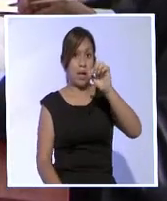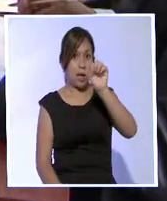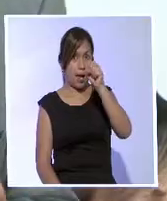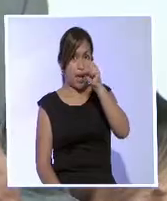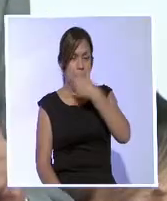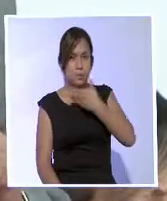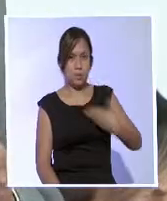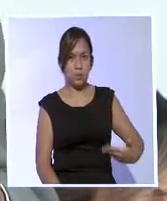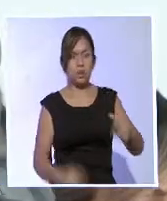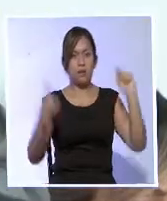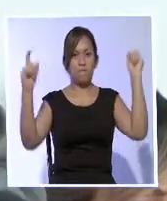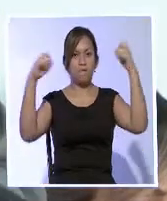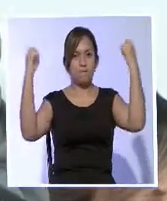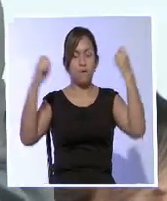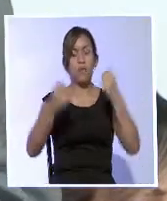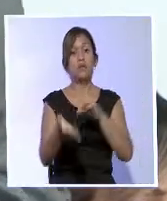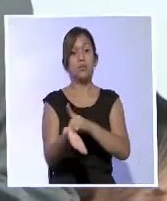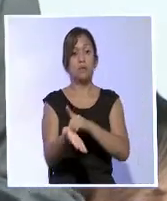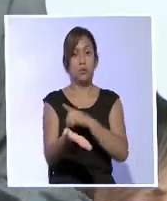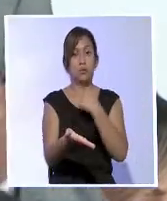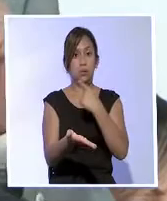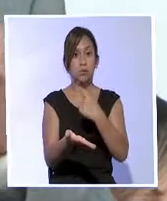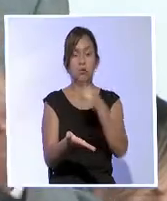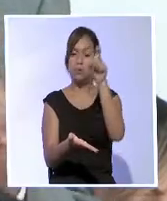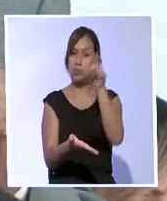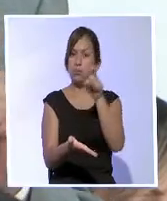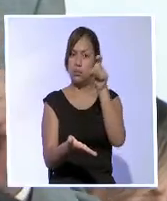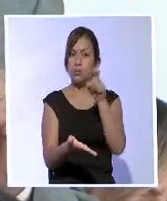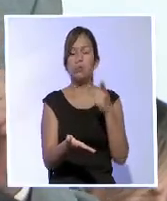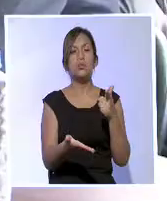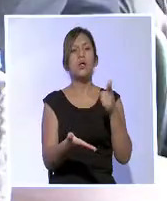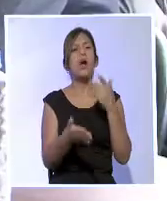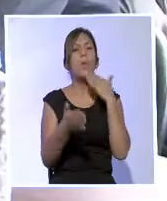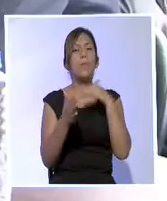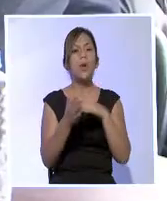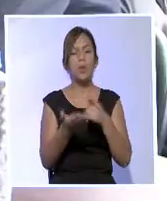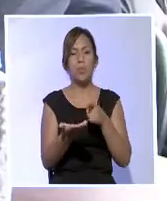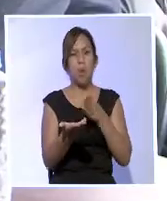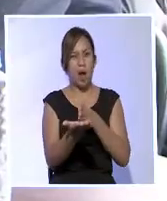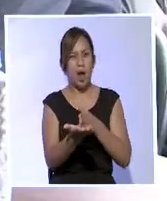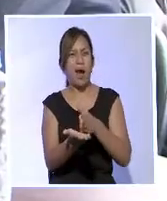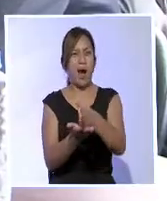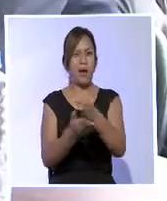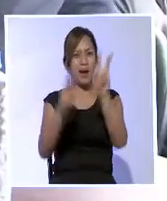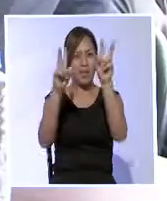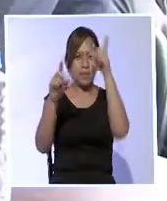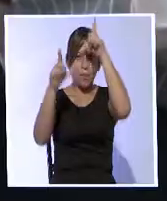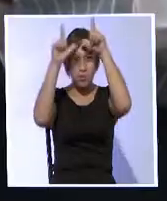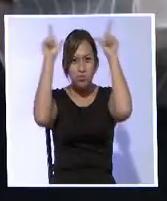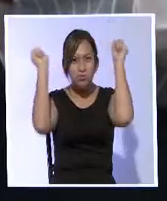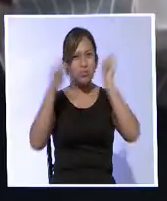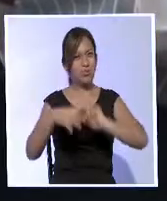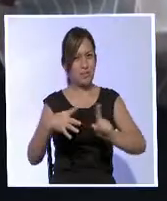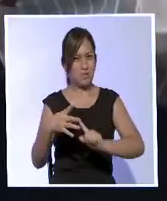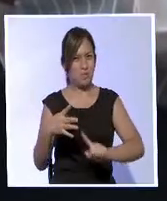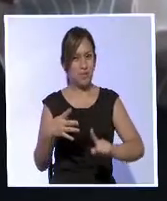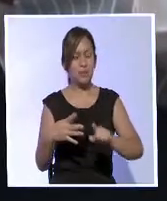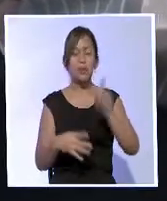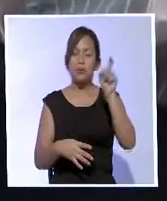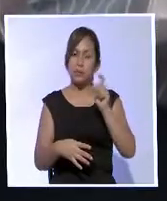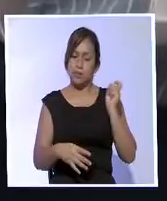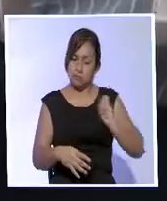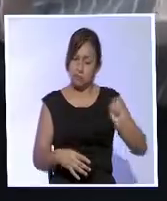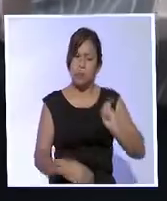federación médica manifestó que se debe considerar la política salarial de la carrera sanitaria de tal manera que exista la posibilidad de